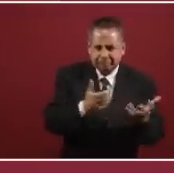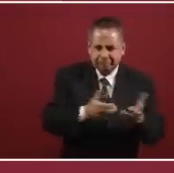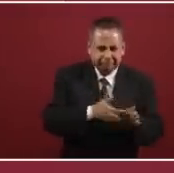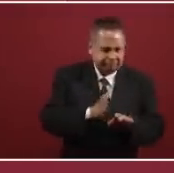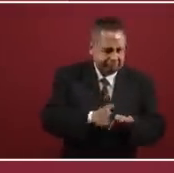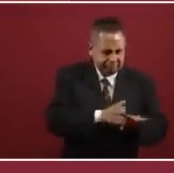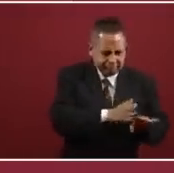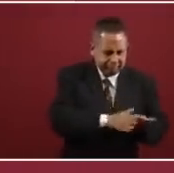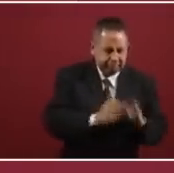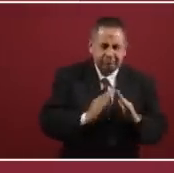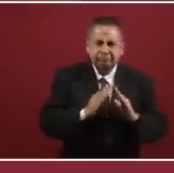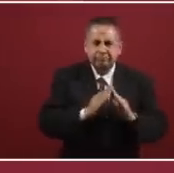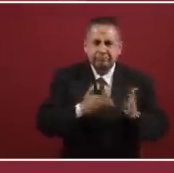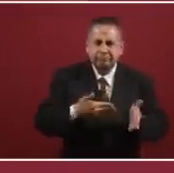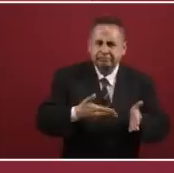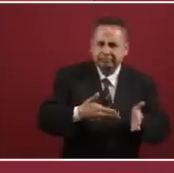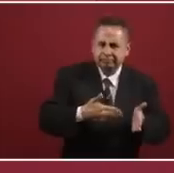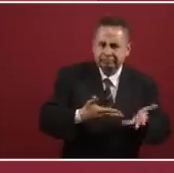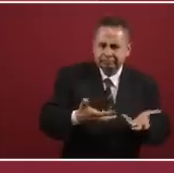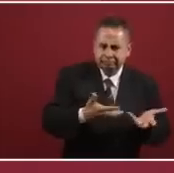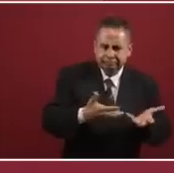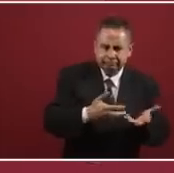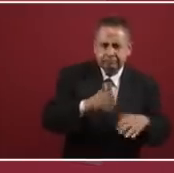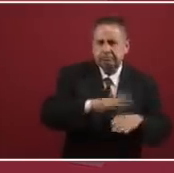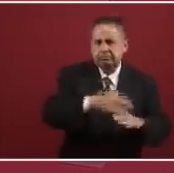Hagan la prueba.